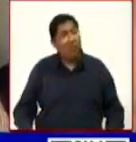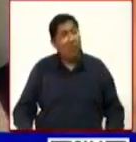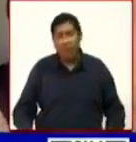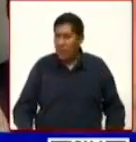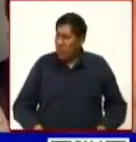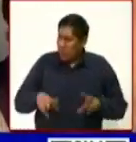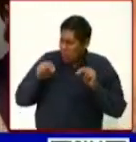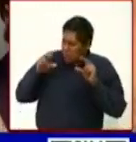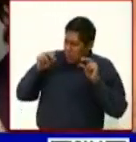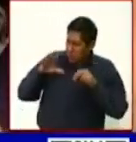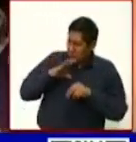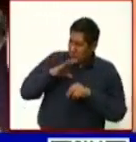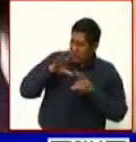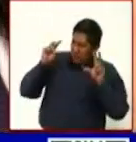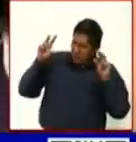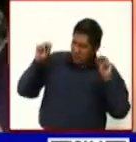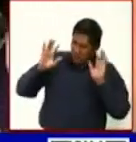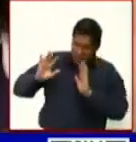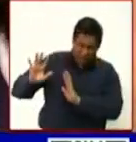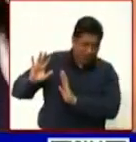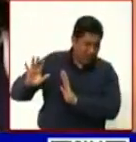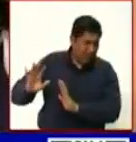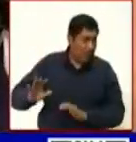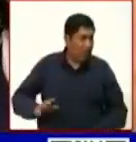no está bien